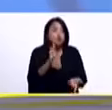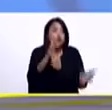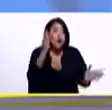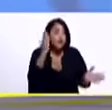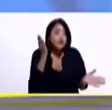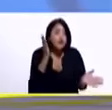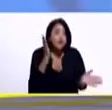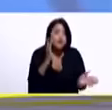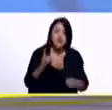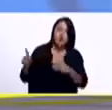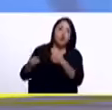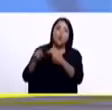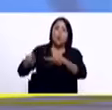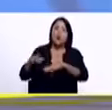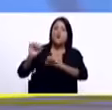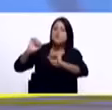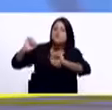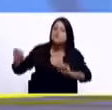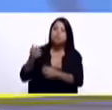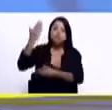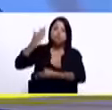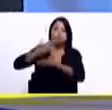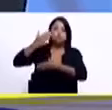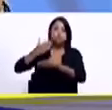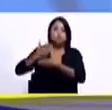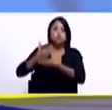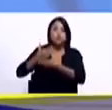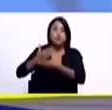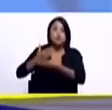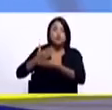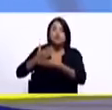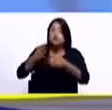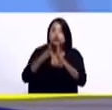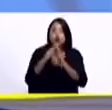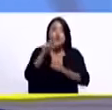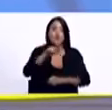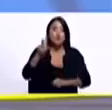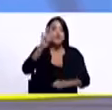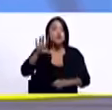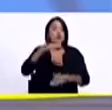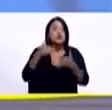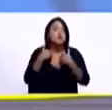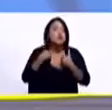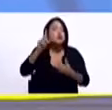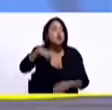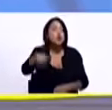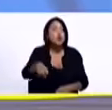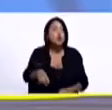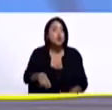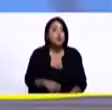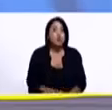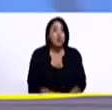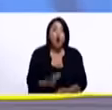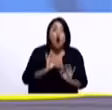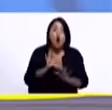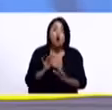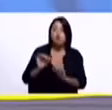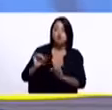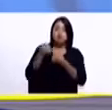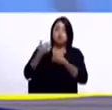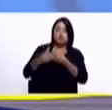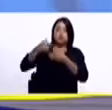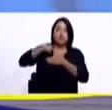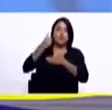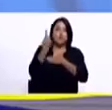Así fue el bombardeo de los misiles, de las sanciones, le cayeron a todo el mundo, ¿o no? O los misiles cayeron sobre Maduro